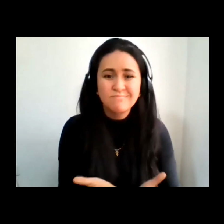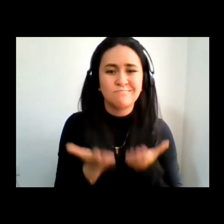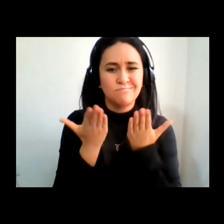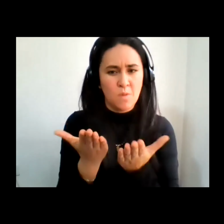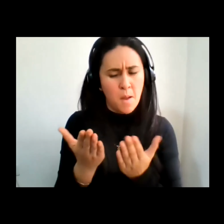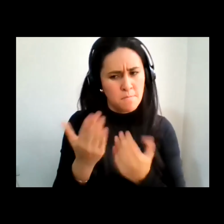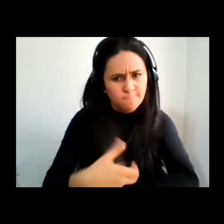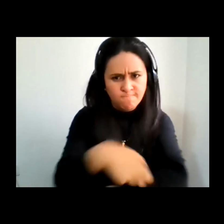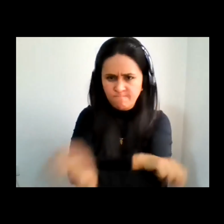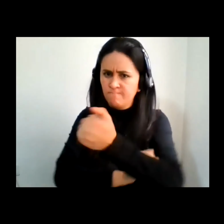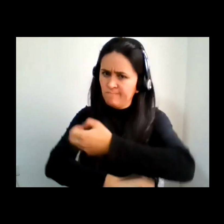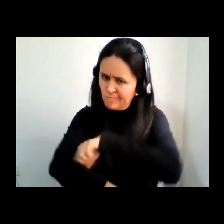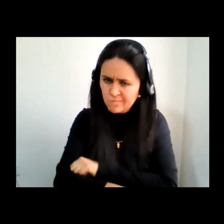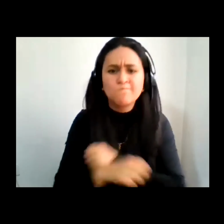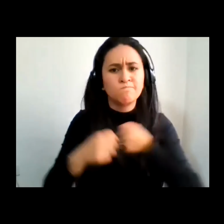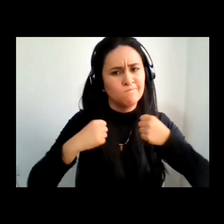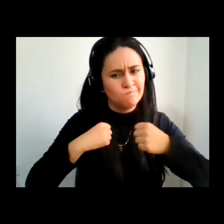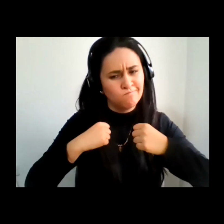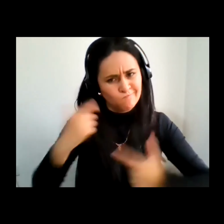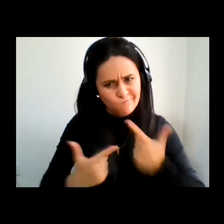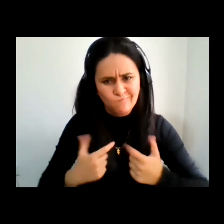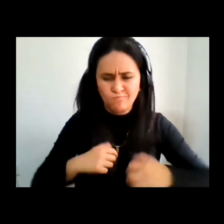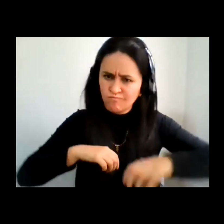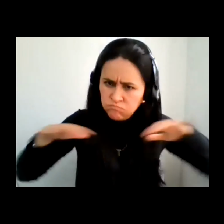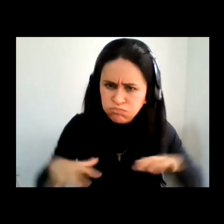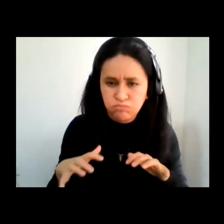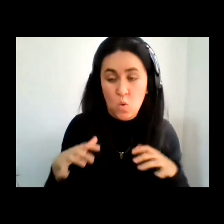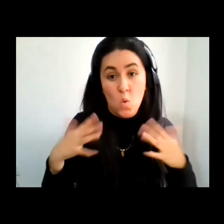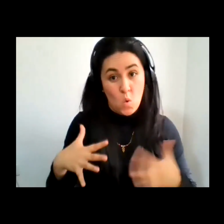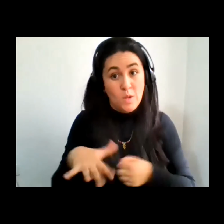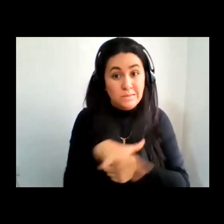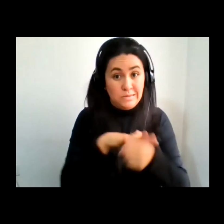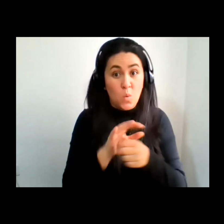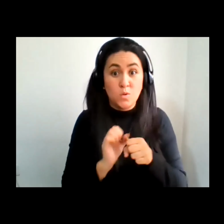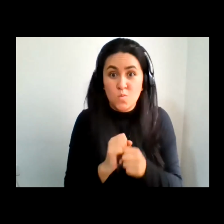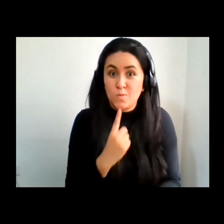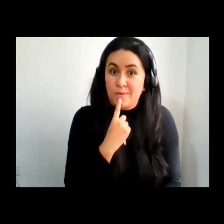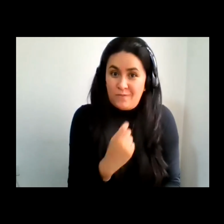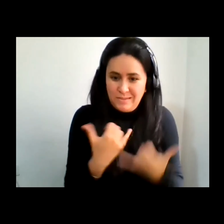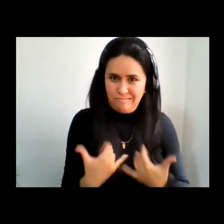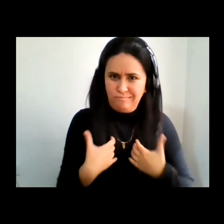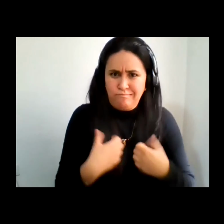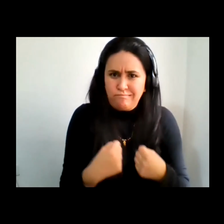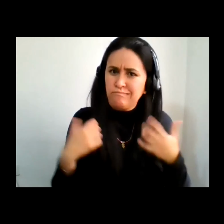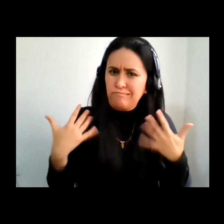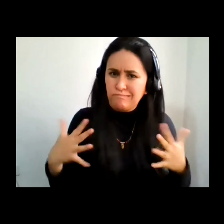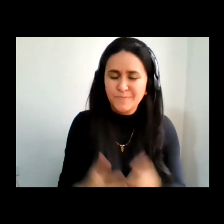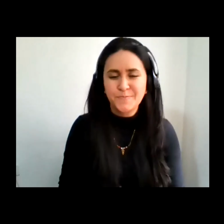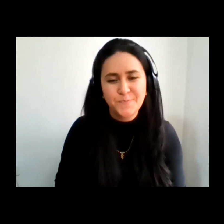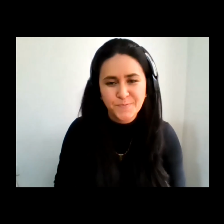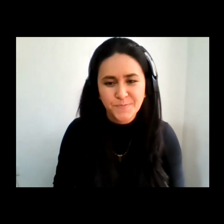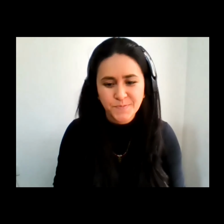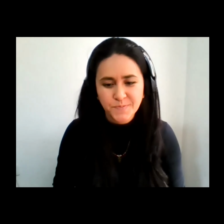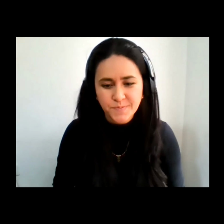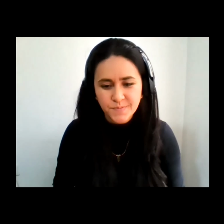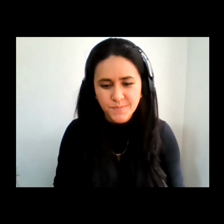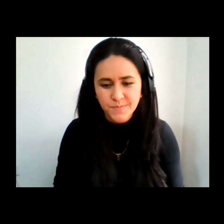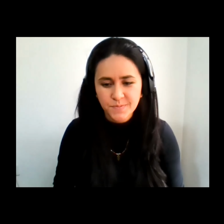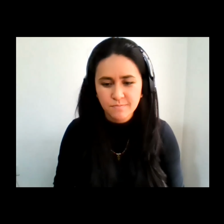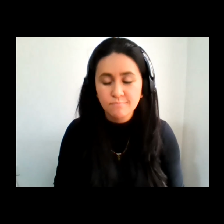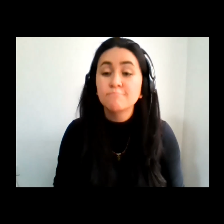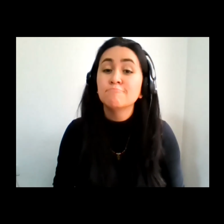resiliencia en este contexto tan complejo. Muchas gracias, James. Thank you very much, Ernesto, for